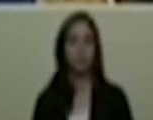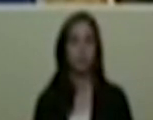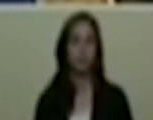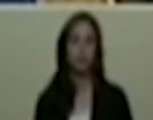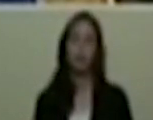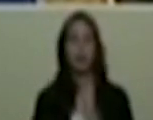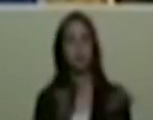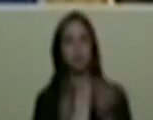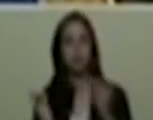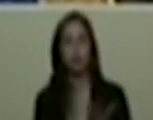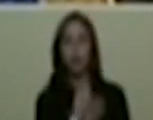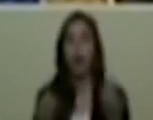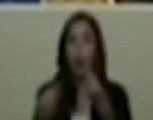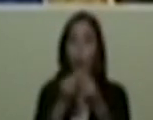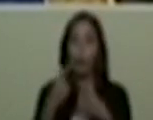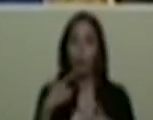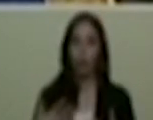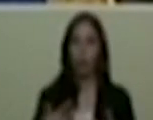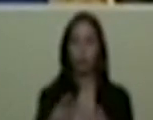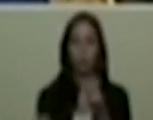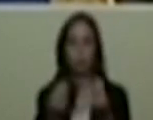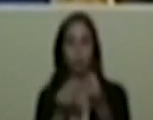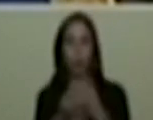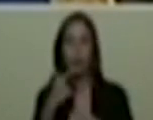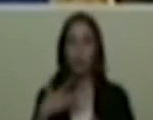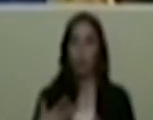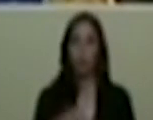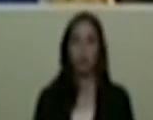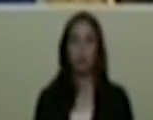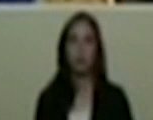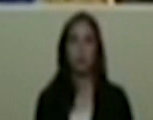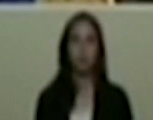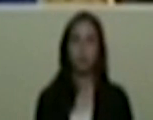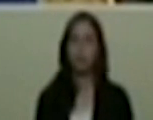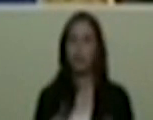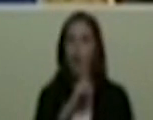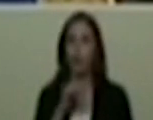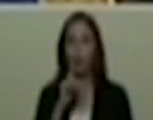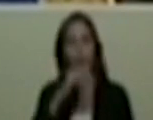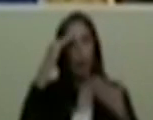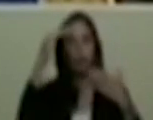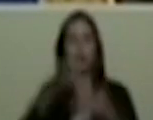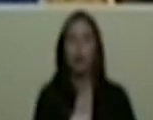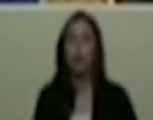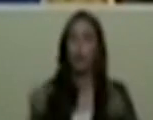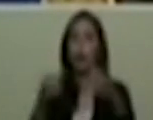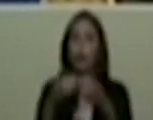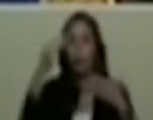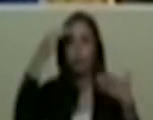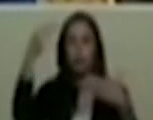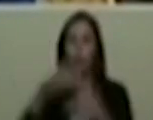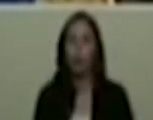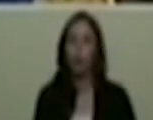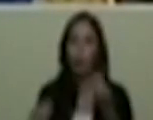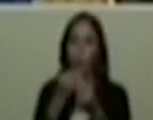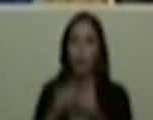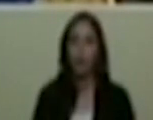y compartimos en un restaurante famoso news red le envió desde aquí un saludo a no red nos